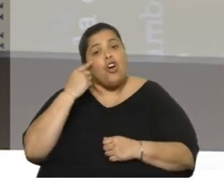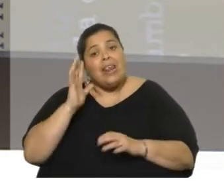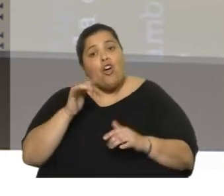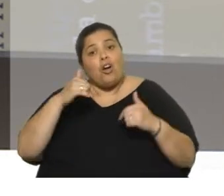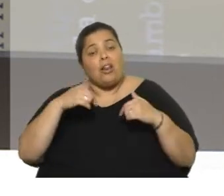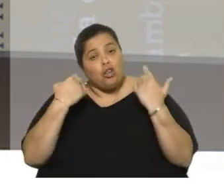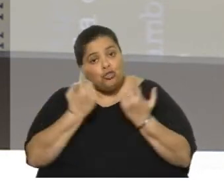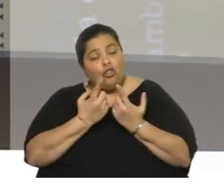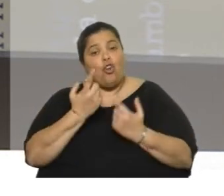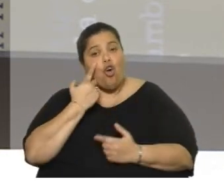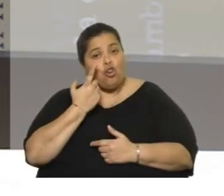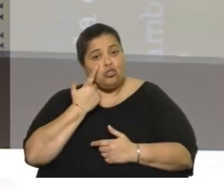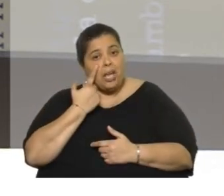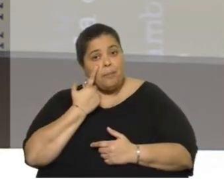conocemos...